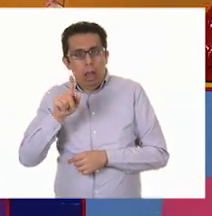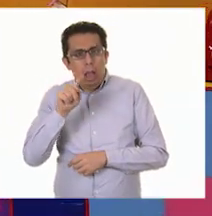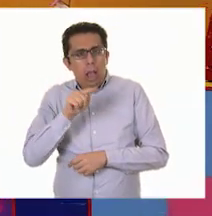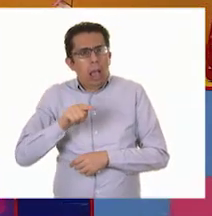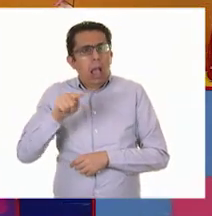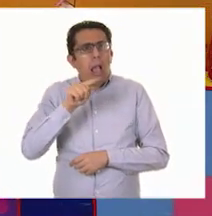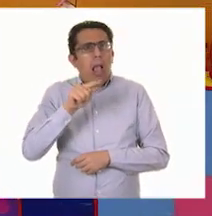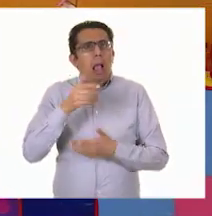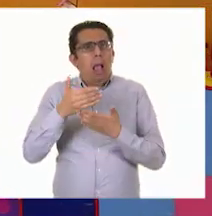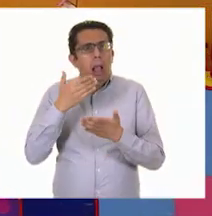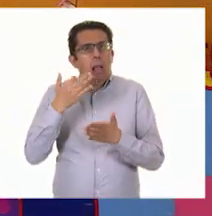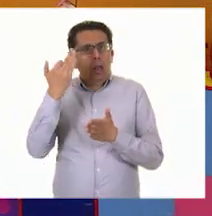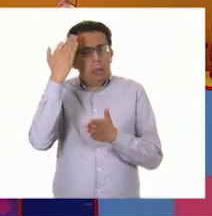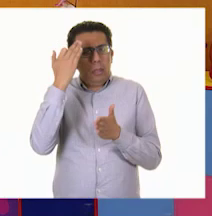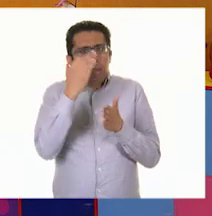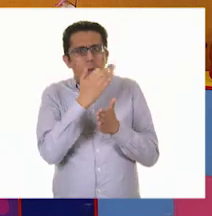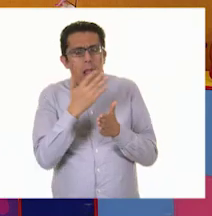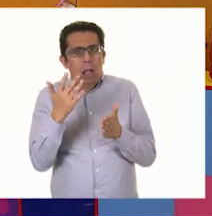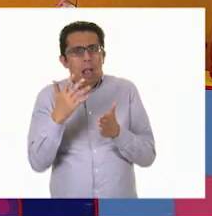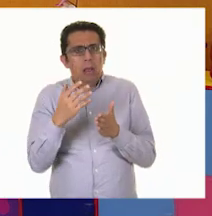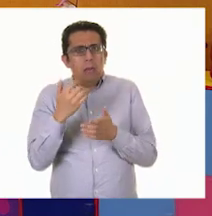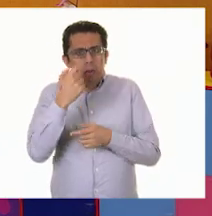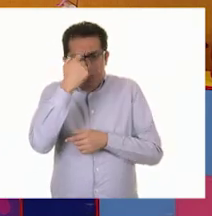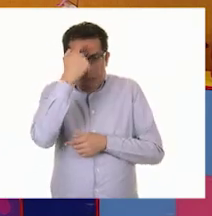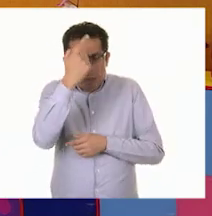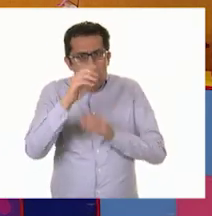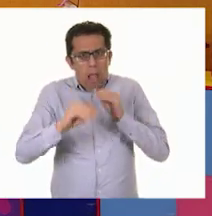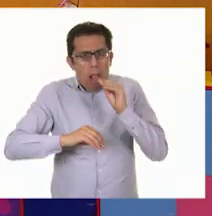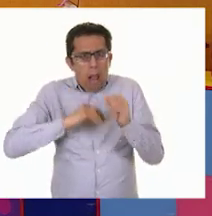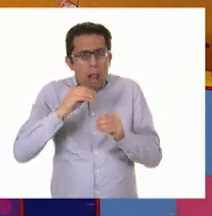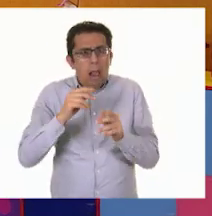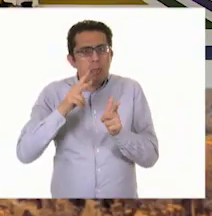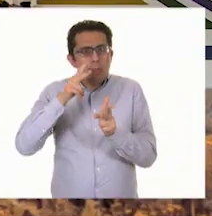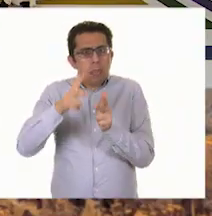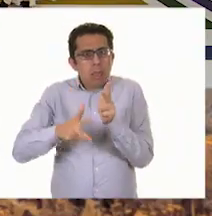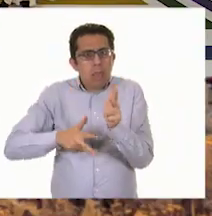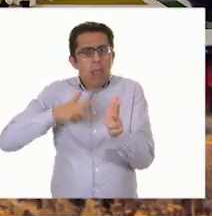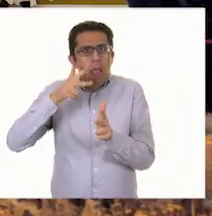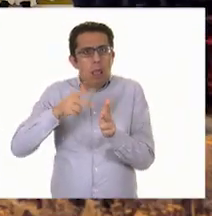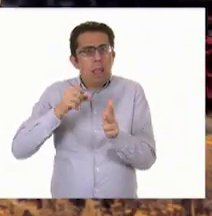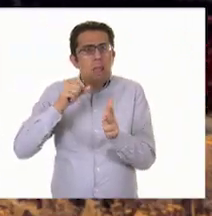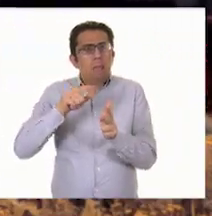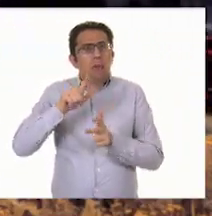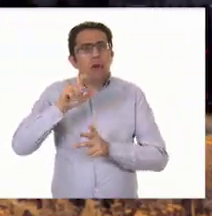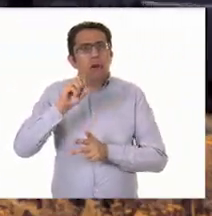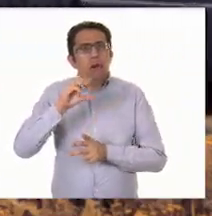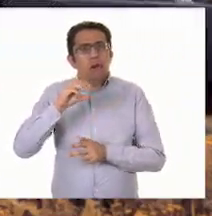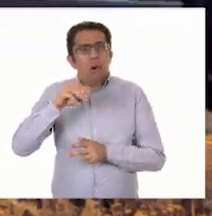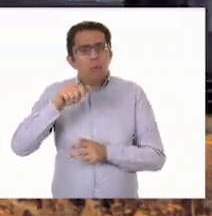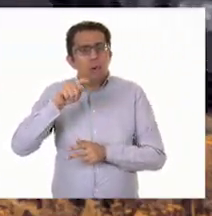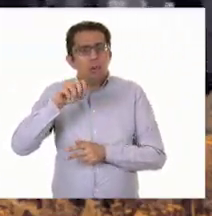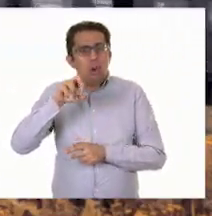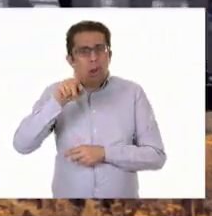y la locomotora, donde nosotros nos transportábamos. Oh.